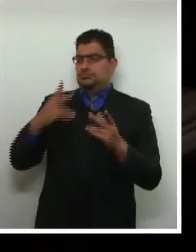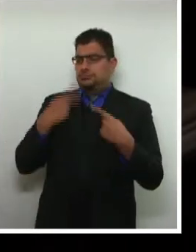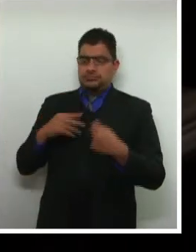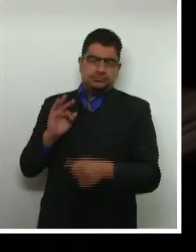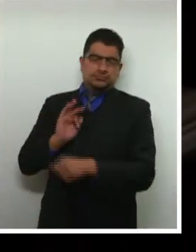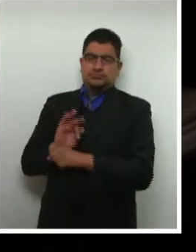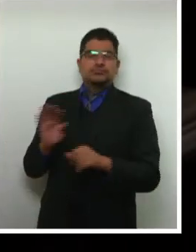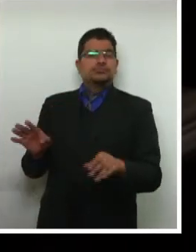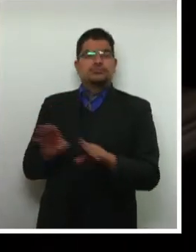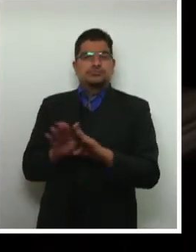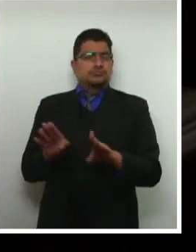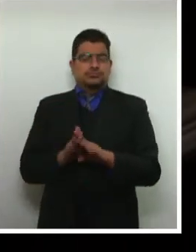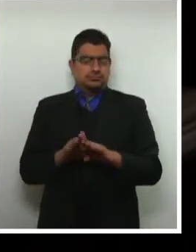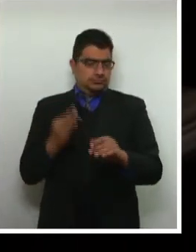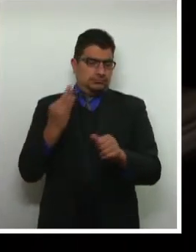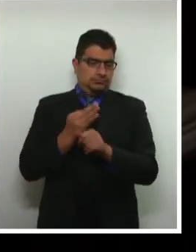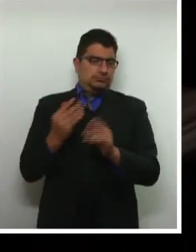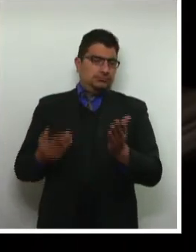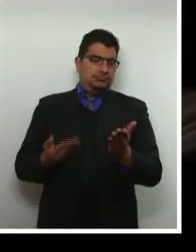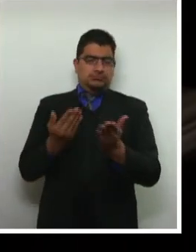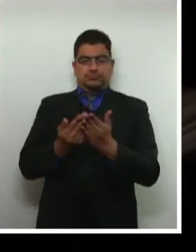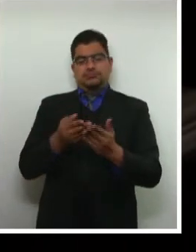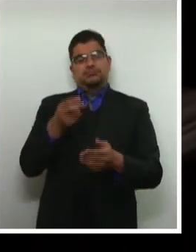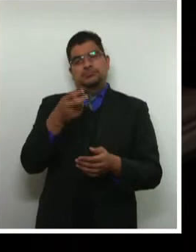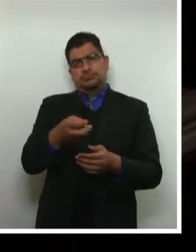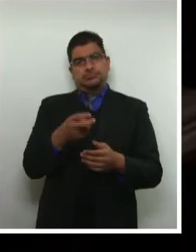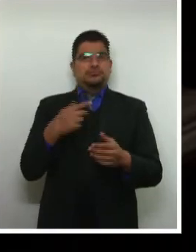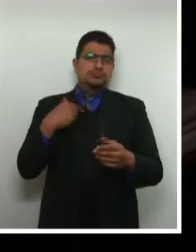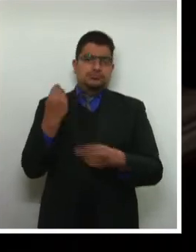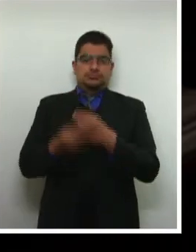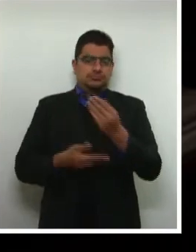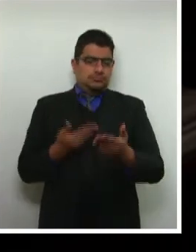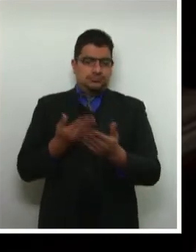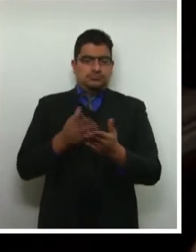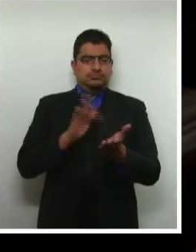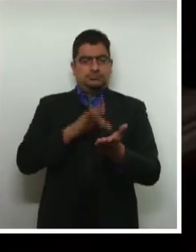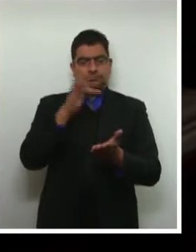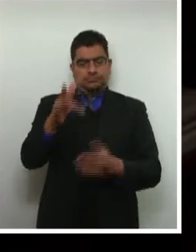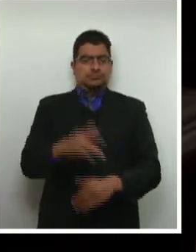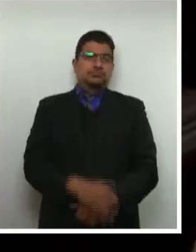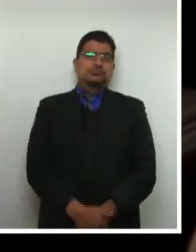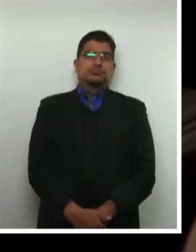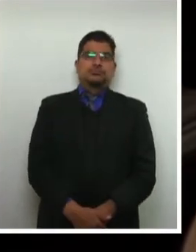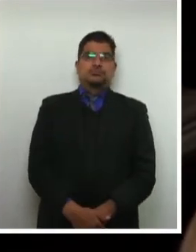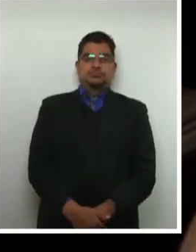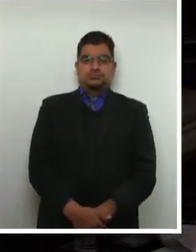patrimonio. Entonces básicamente esta es la reserva que veníamos a presentar. Muchas gracias.